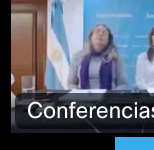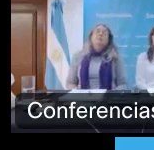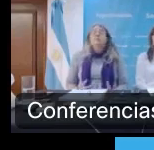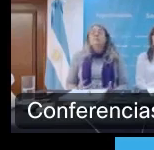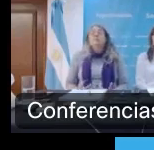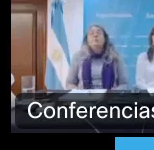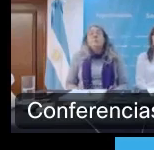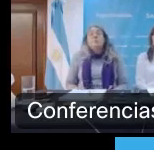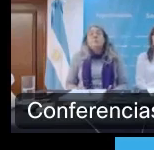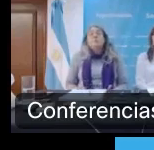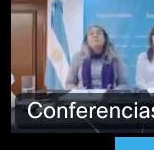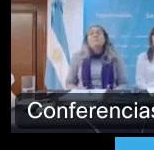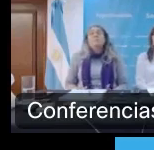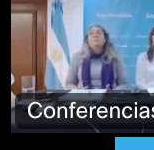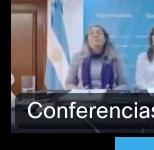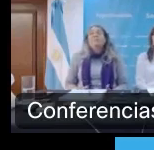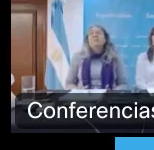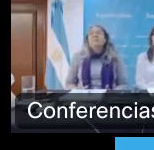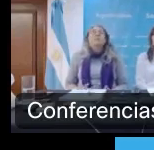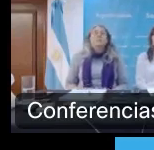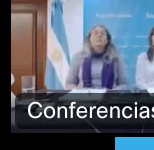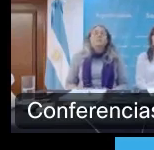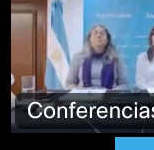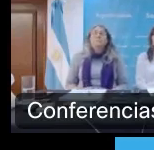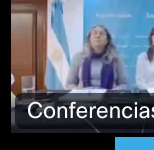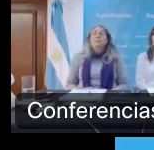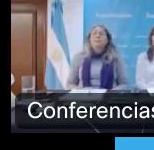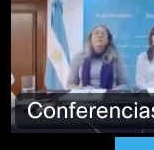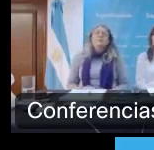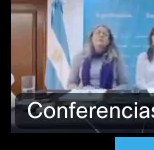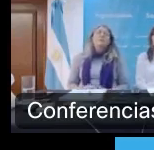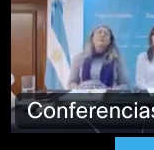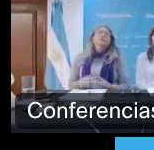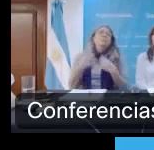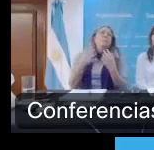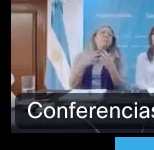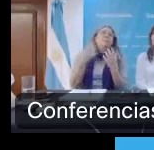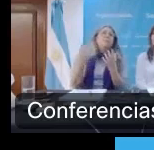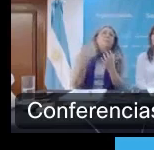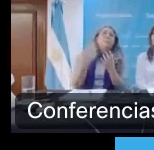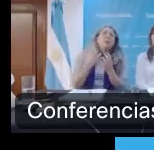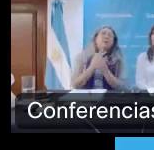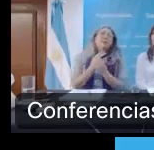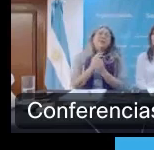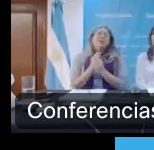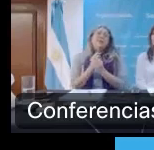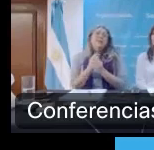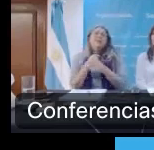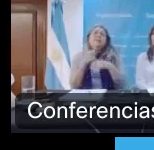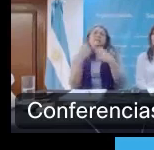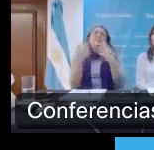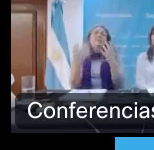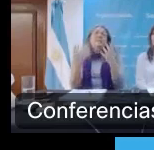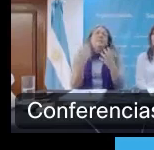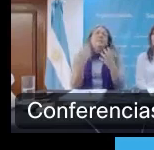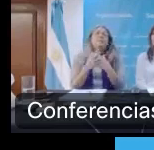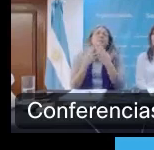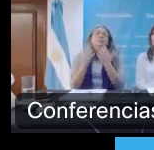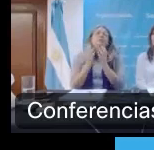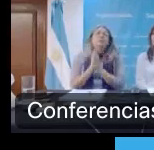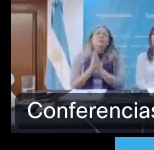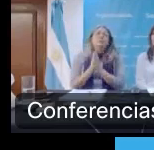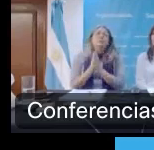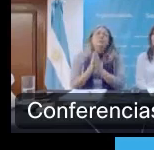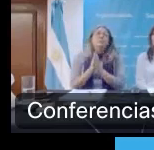de intoxicación aguda, en ese caso, nosotros no vamos a preguntar el sentido,